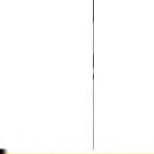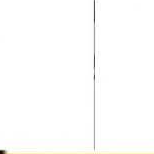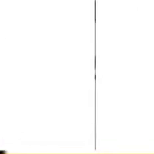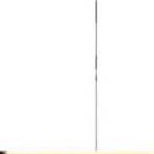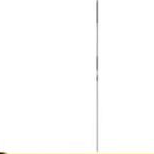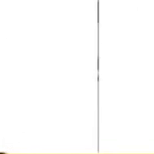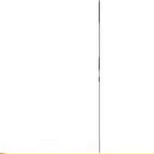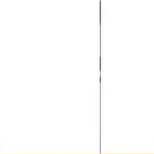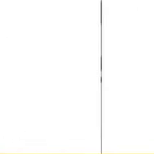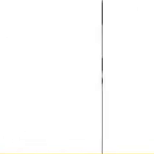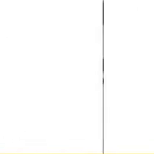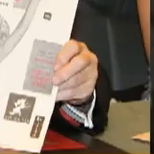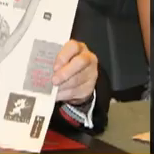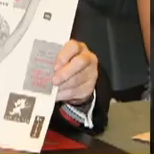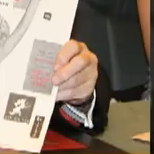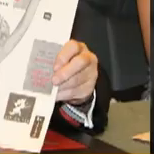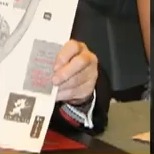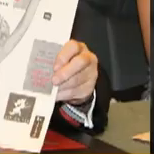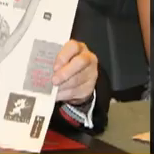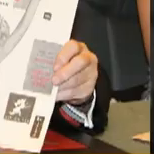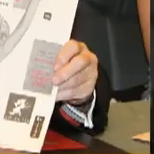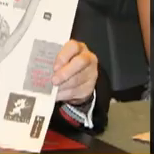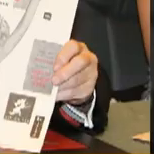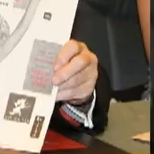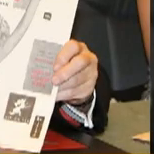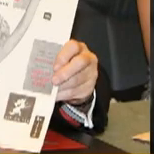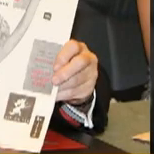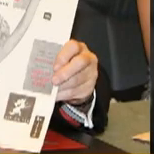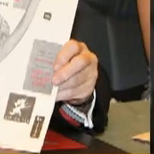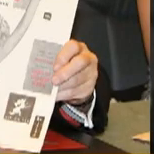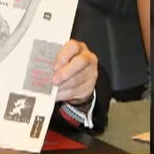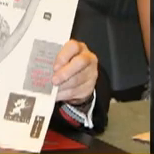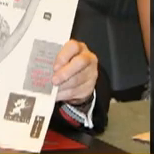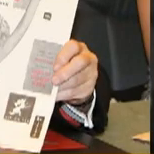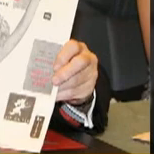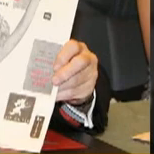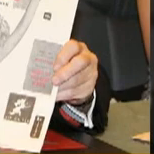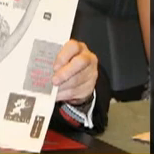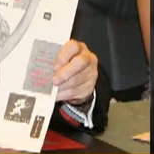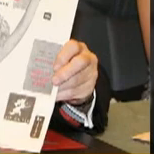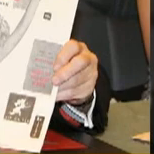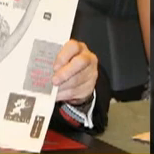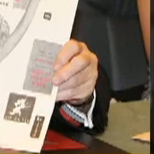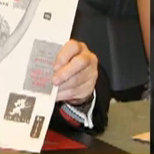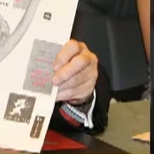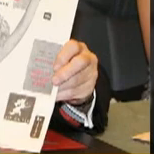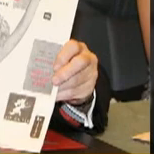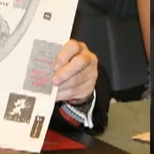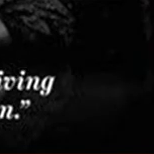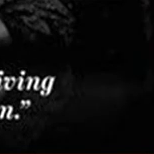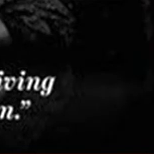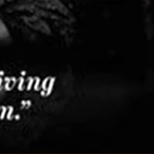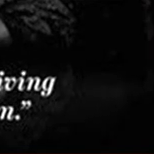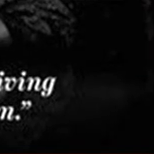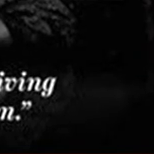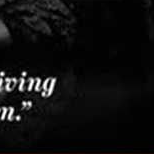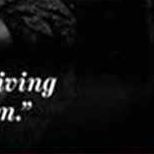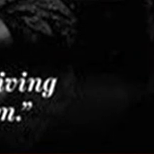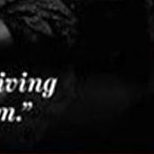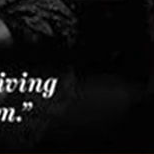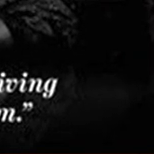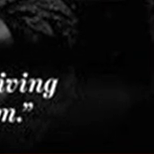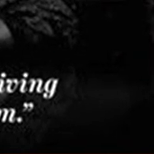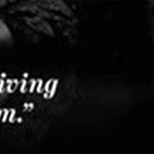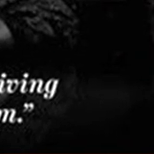Marilyn Monroe. Pero desde que apareció esa revista, pues sí, se convirtió en todo un suceso a nivel internacional.